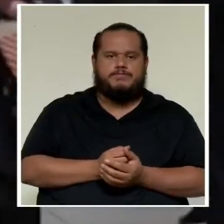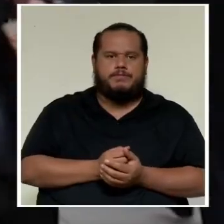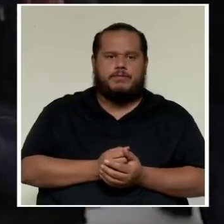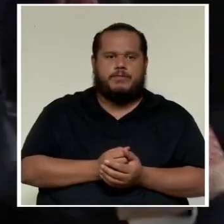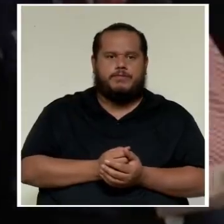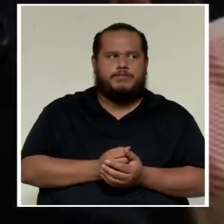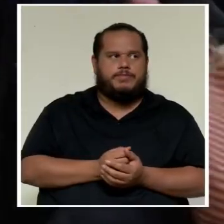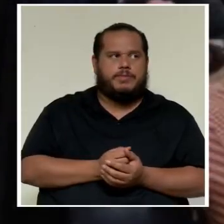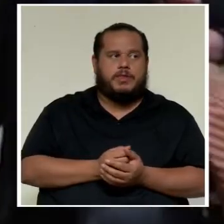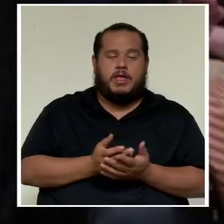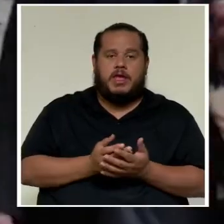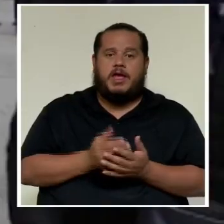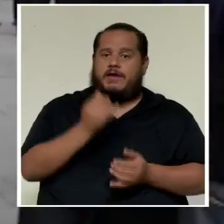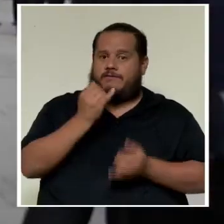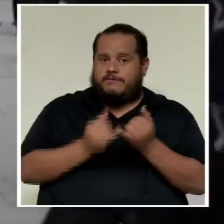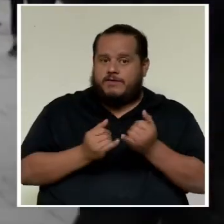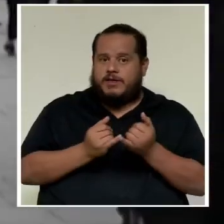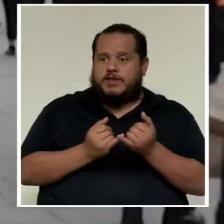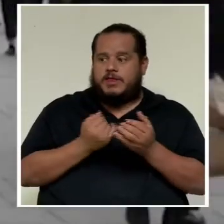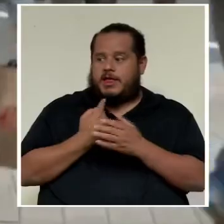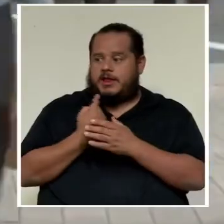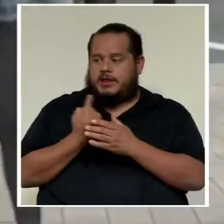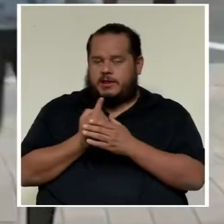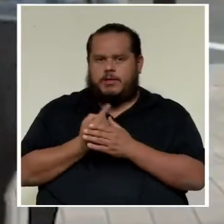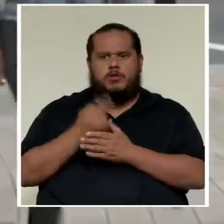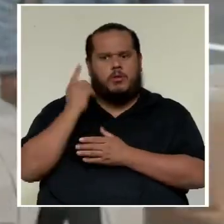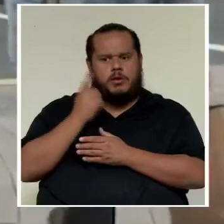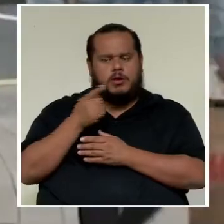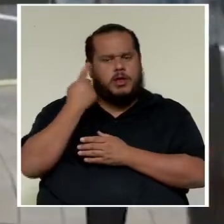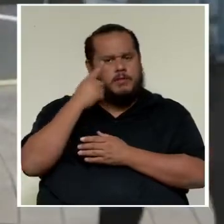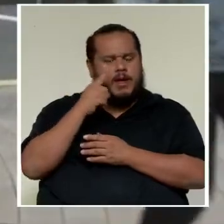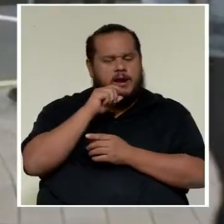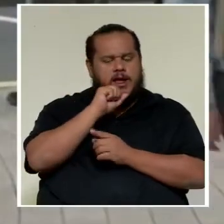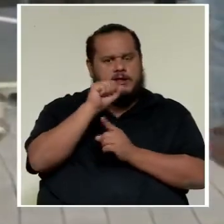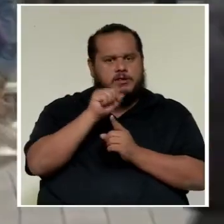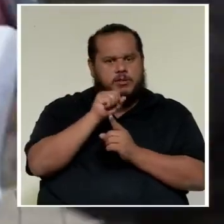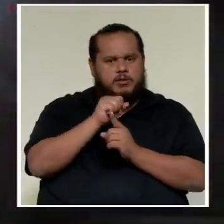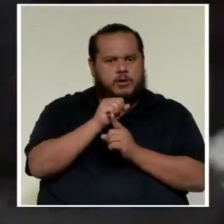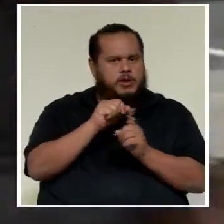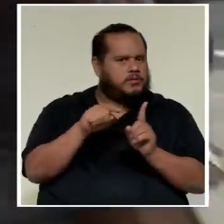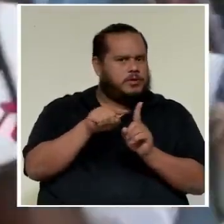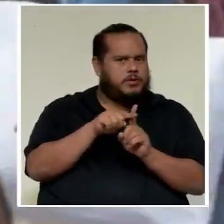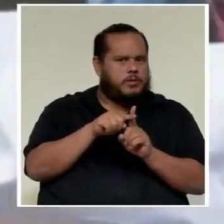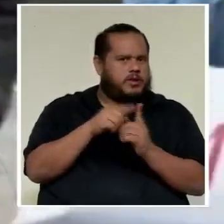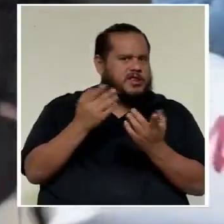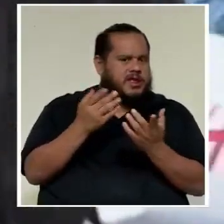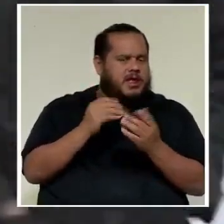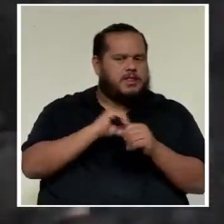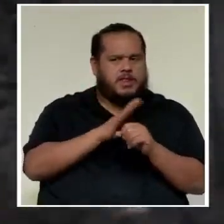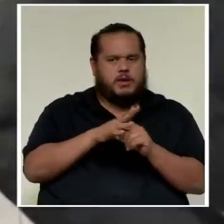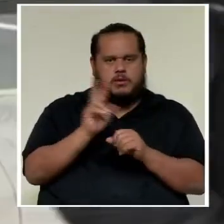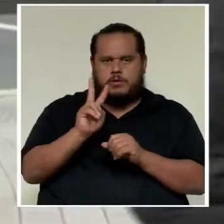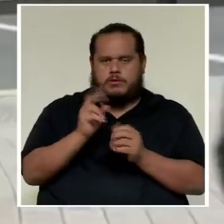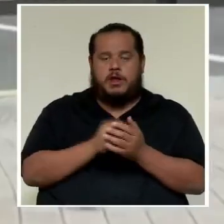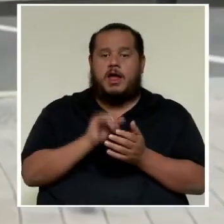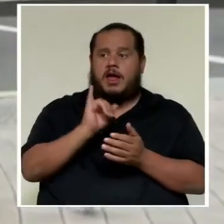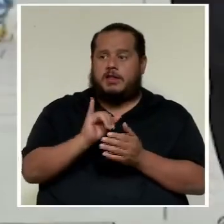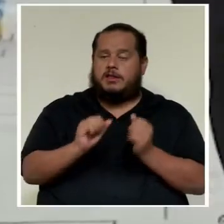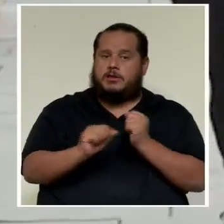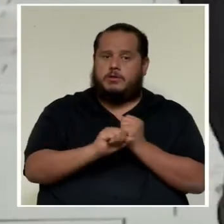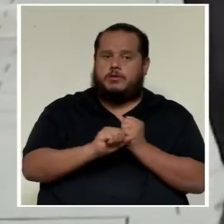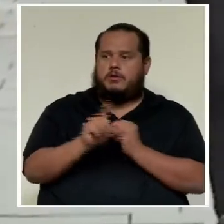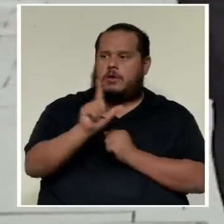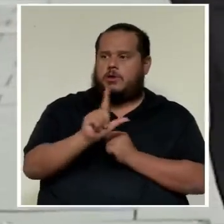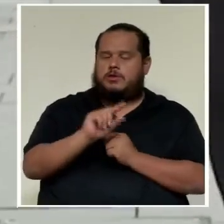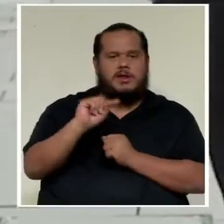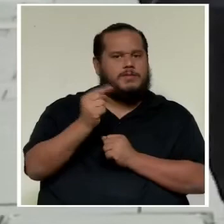Fin del aislamiento obligatorio en Inglaterra para casos positivos por coronavirus. Así lo anunció el lunes el